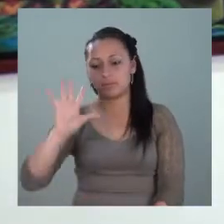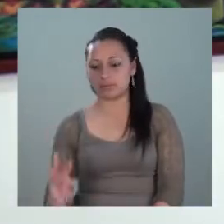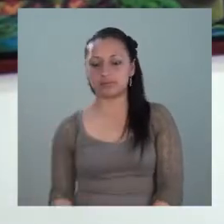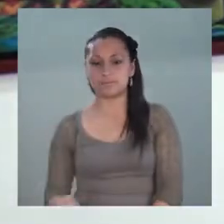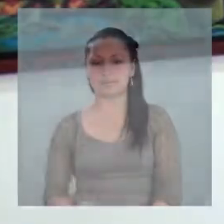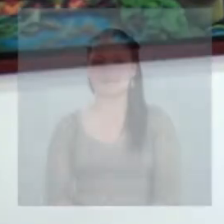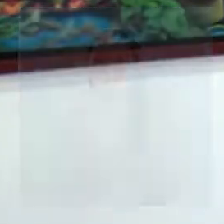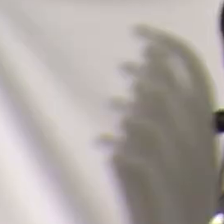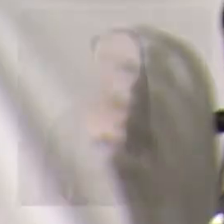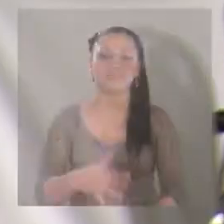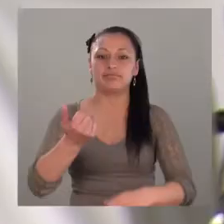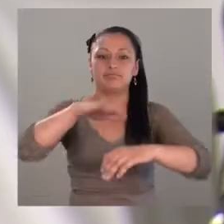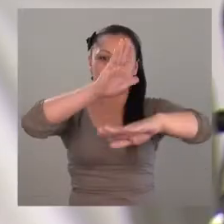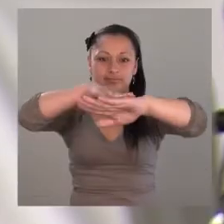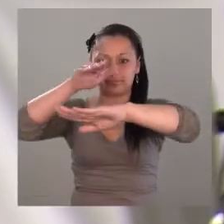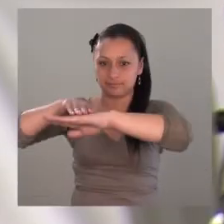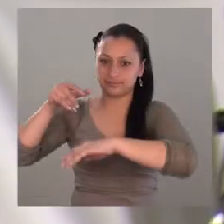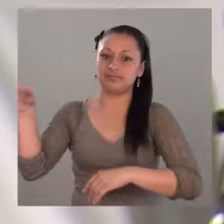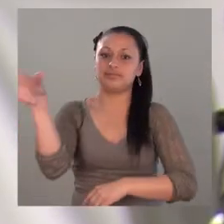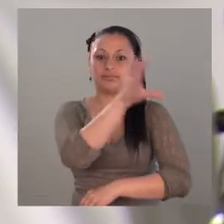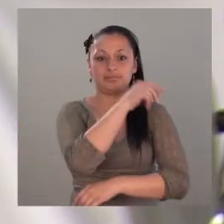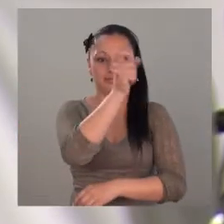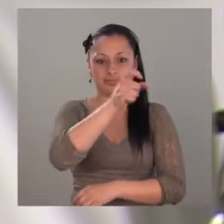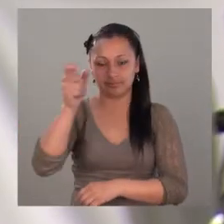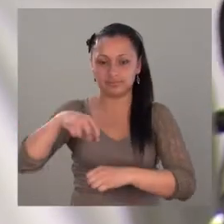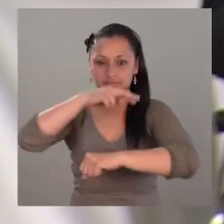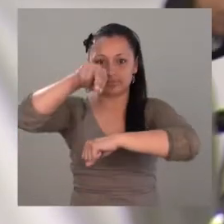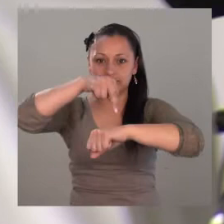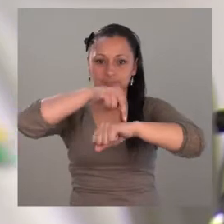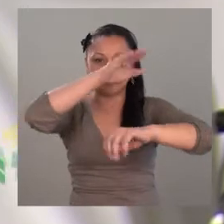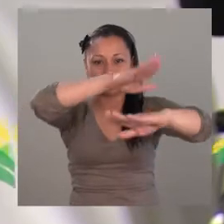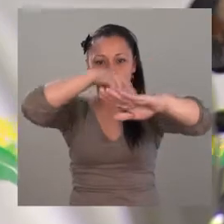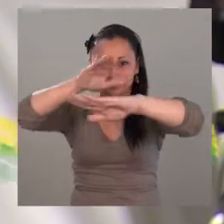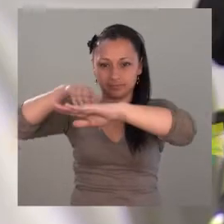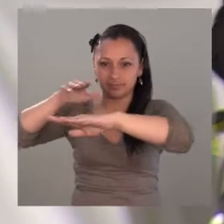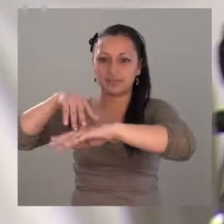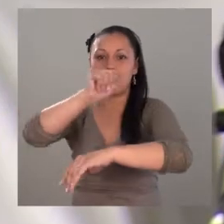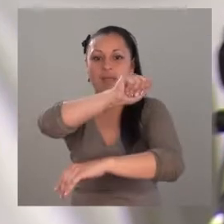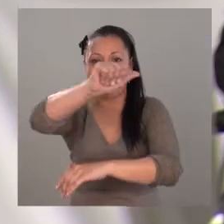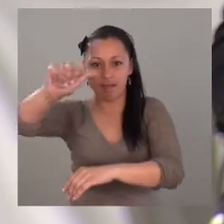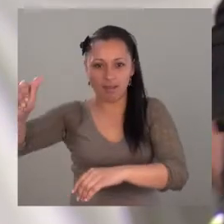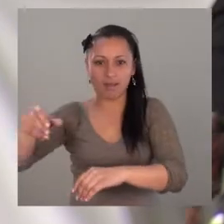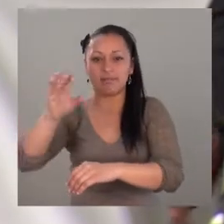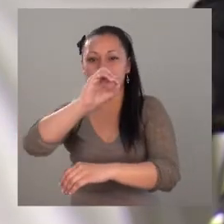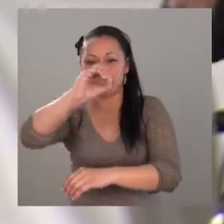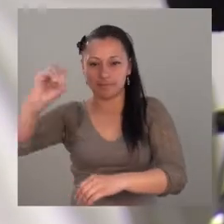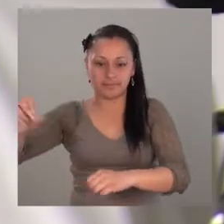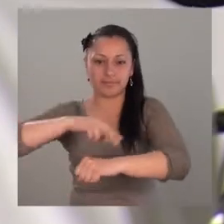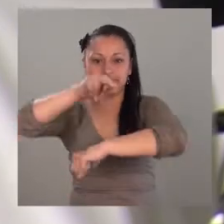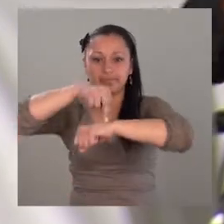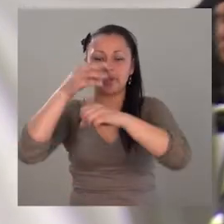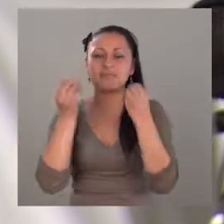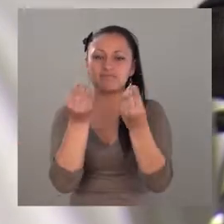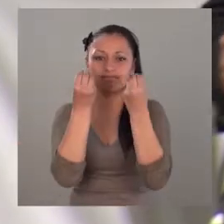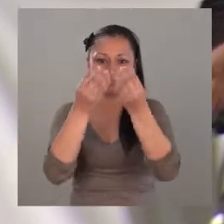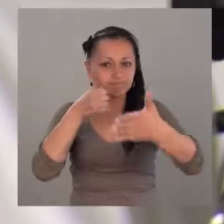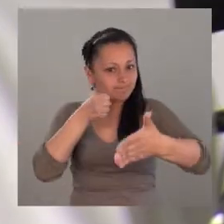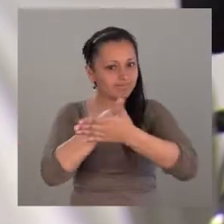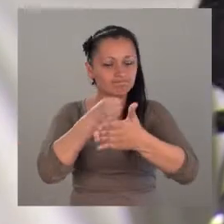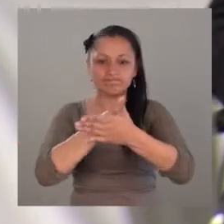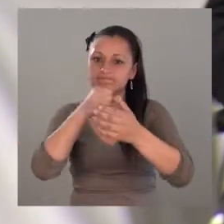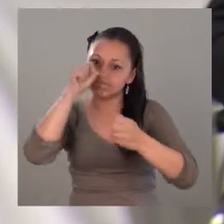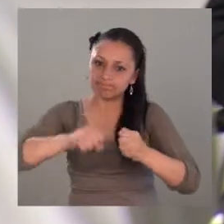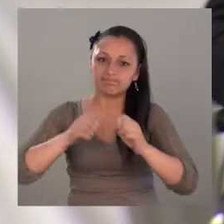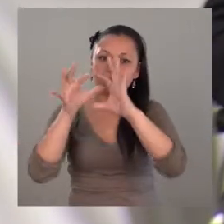y lo amazónico. Convocando a los nariñenses, convocando a las nariñenses a persistir